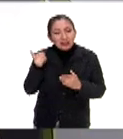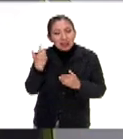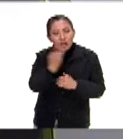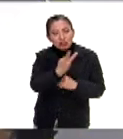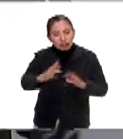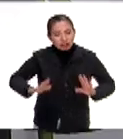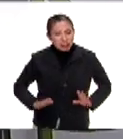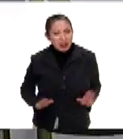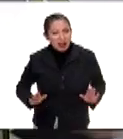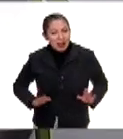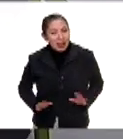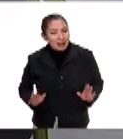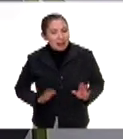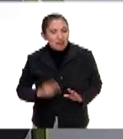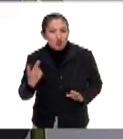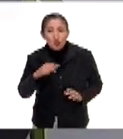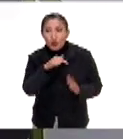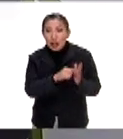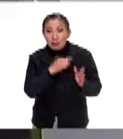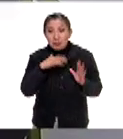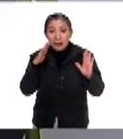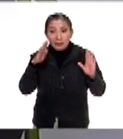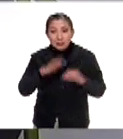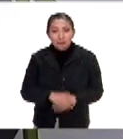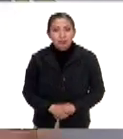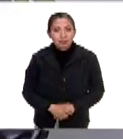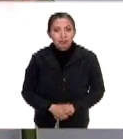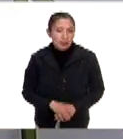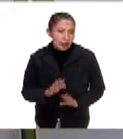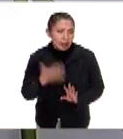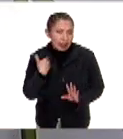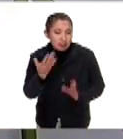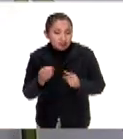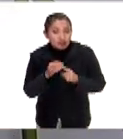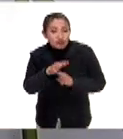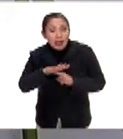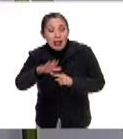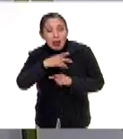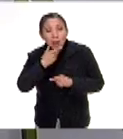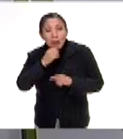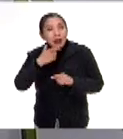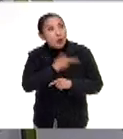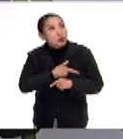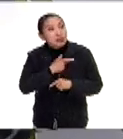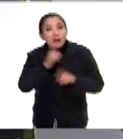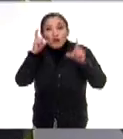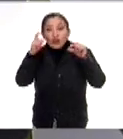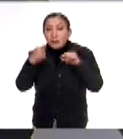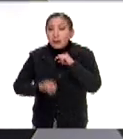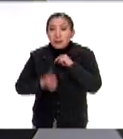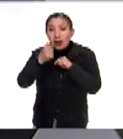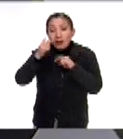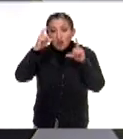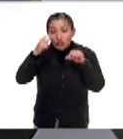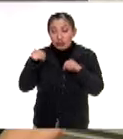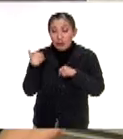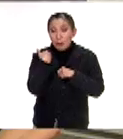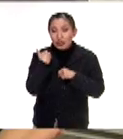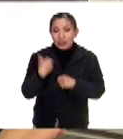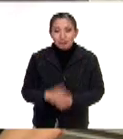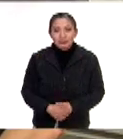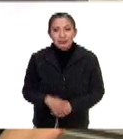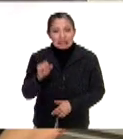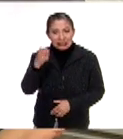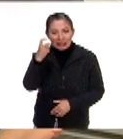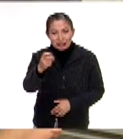esta pareja, pues este lugar tan espléndido, ¿no? Que impactó mucho al fotógrafo, que es el primer fotógrafo de moda, ¿no?